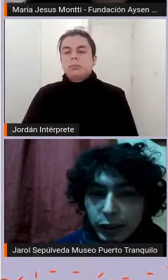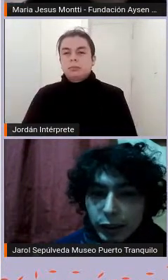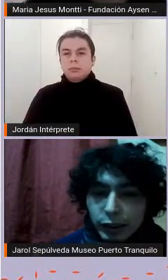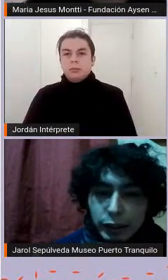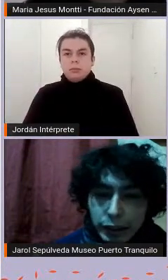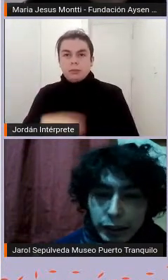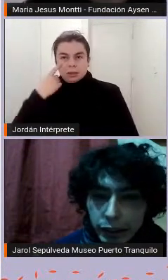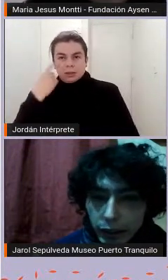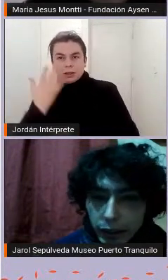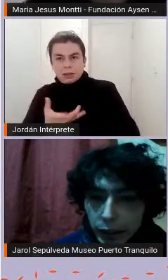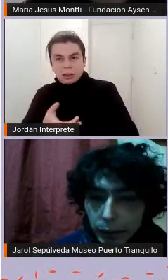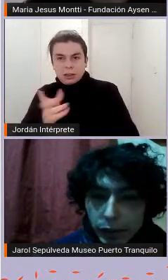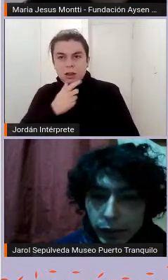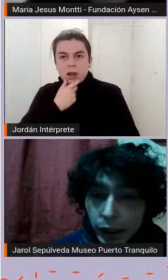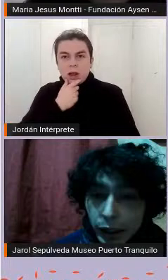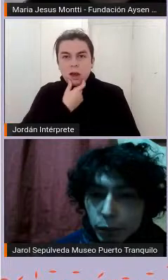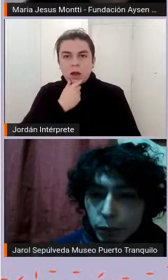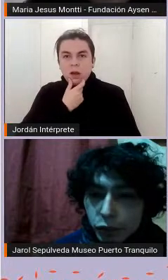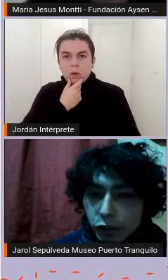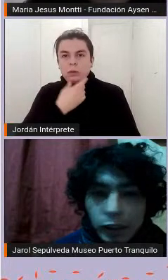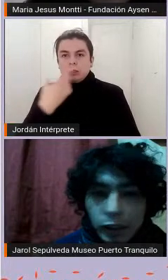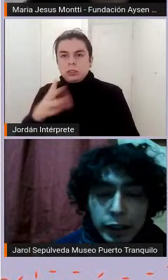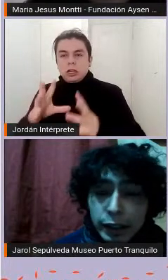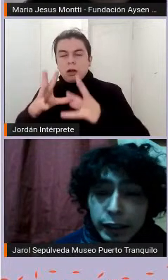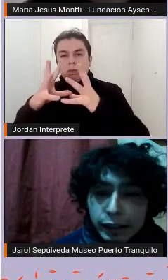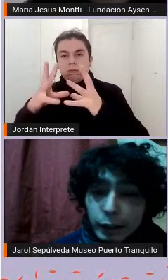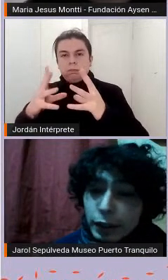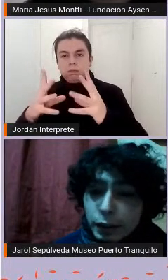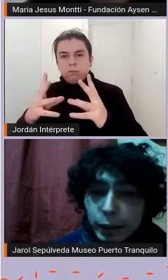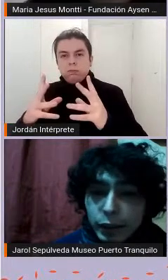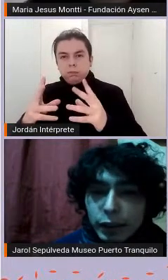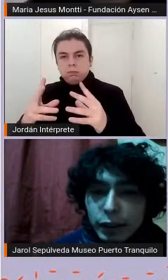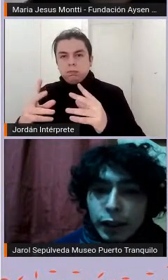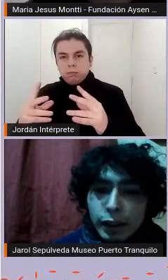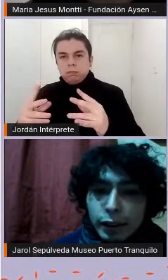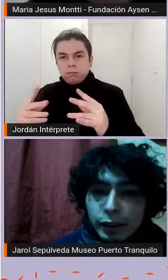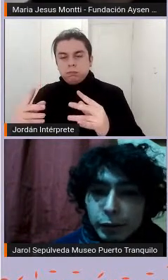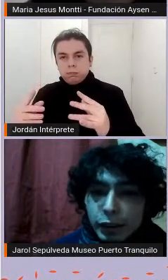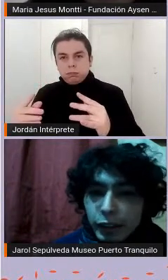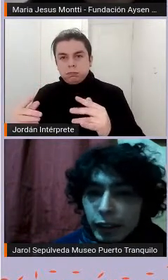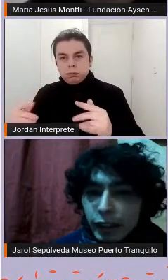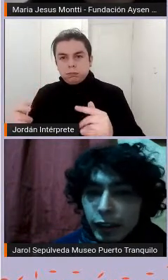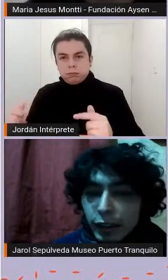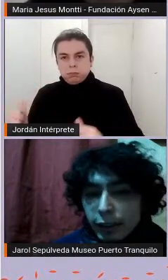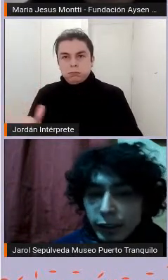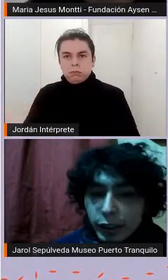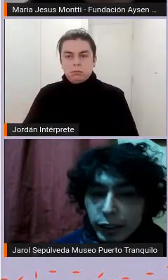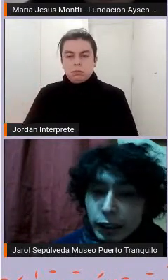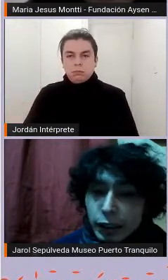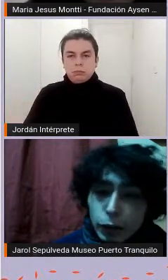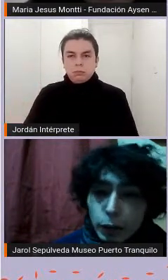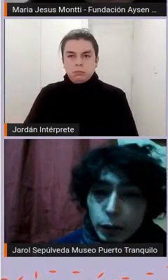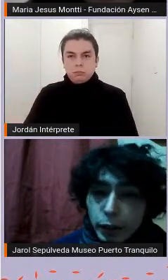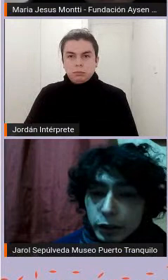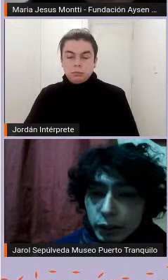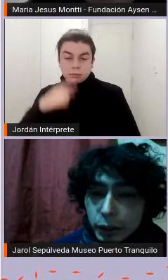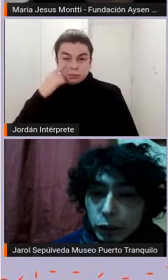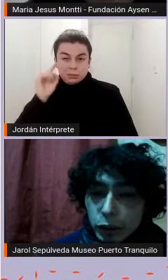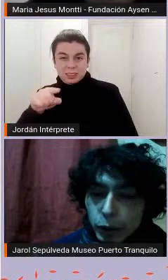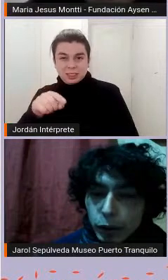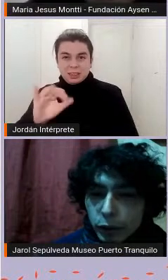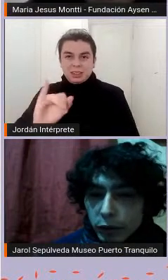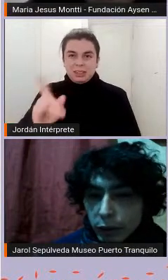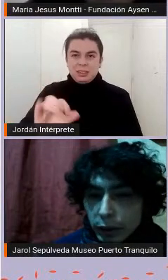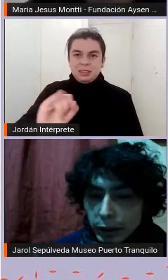osamenta. Esta ballena lleva varios meses de descomposición. Y en la siguiente imagen se puede ver a Isaí, que él es biólogo marino y